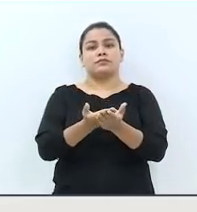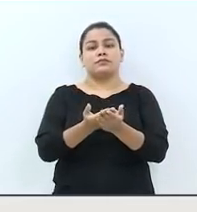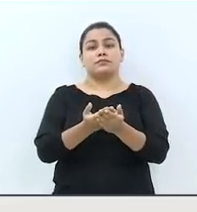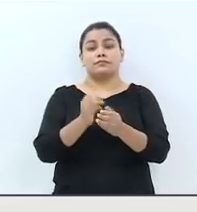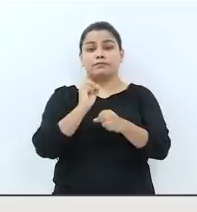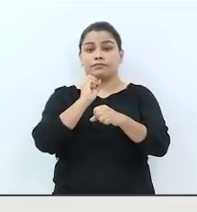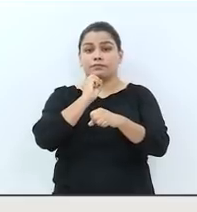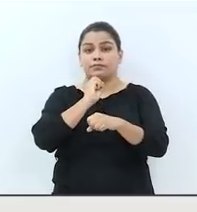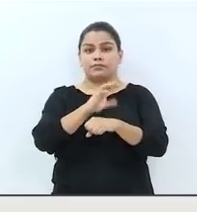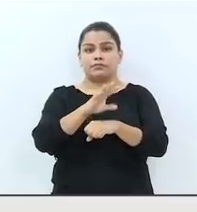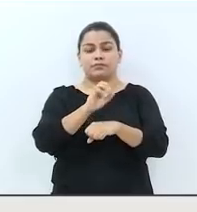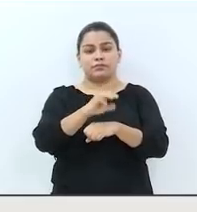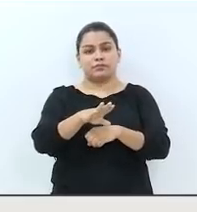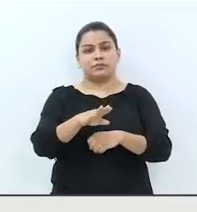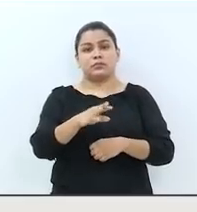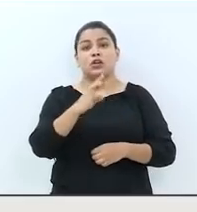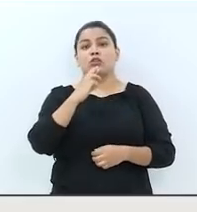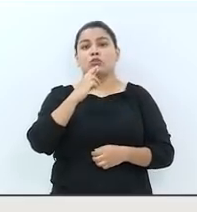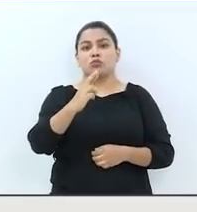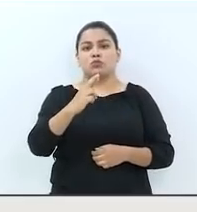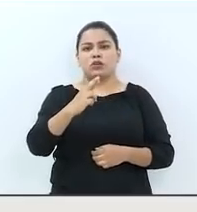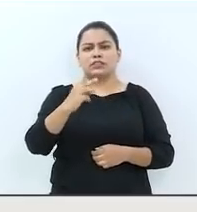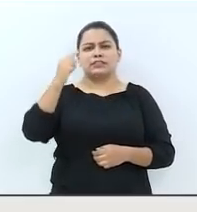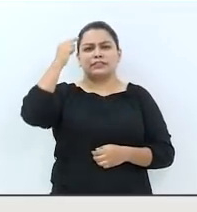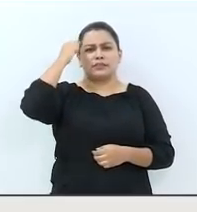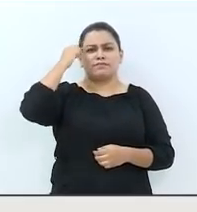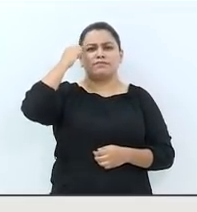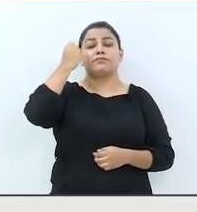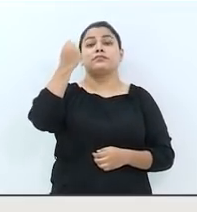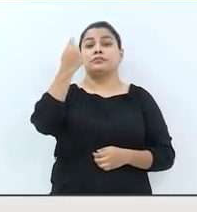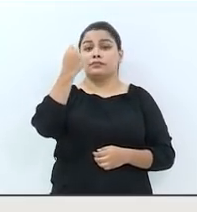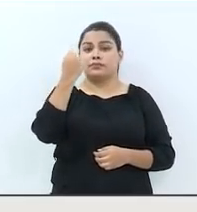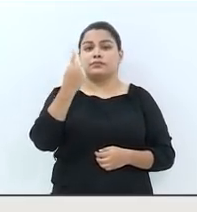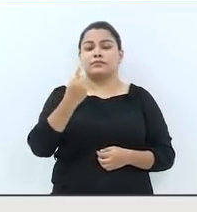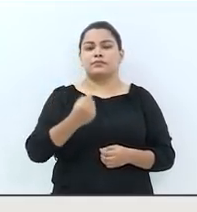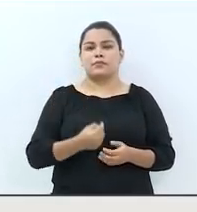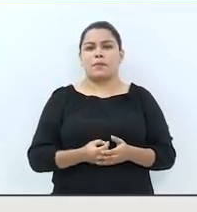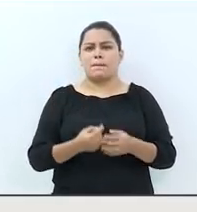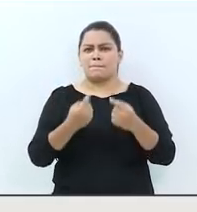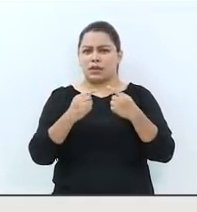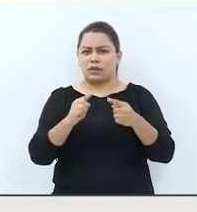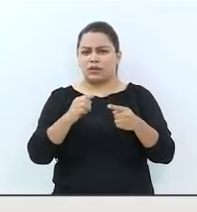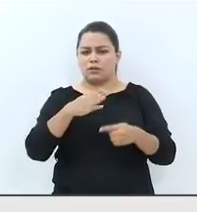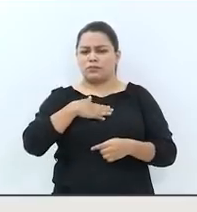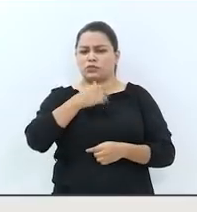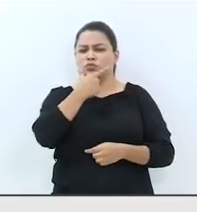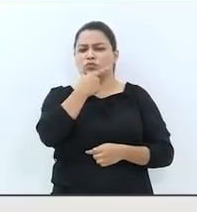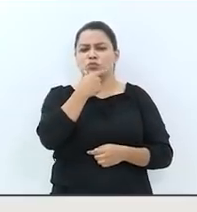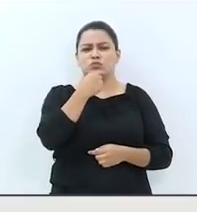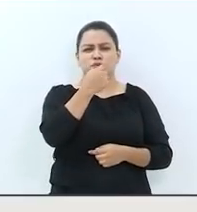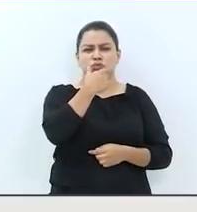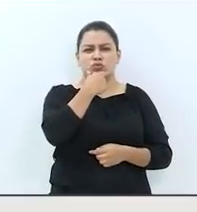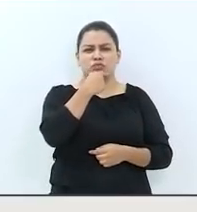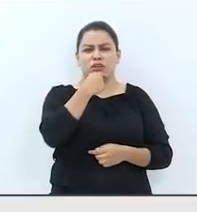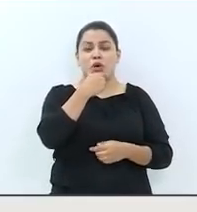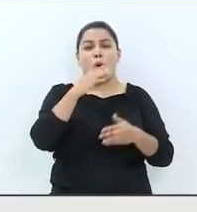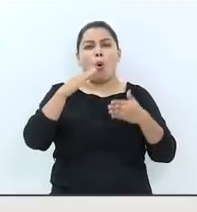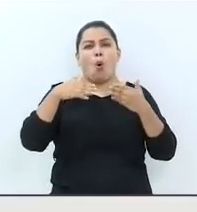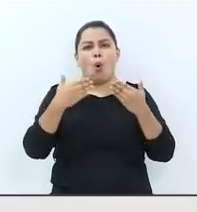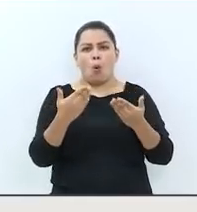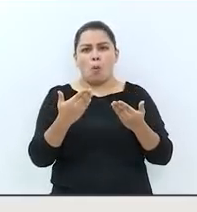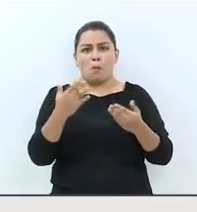que hace referencia al componente de reflexionar. Pero me surge la duda, ¿cómo